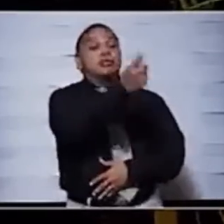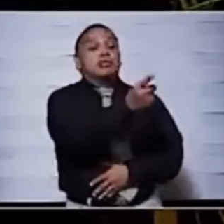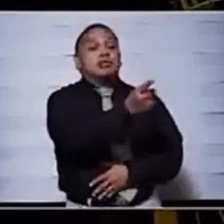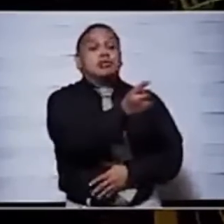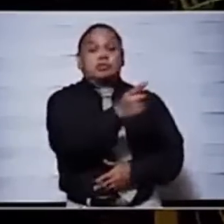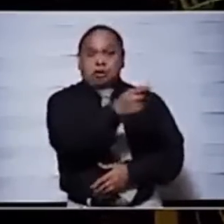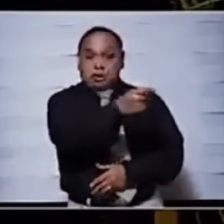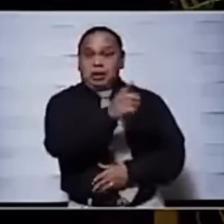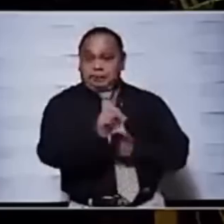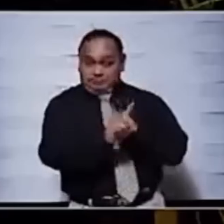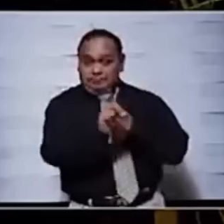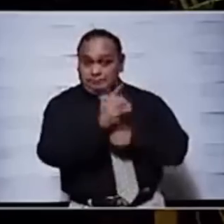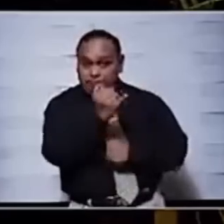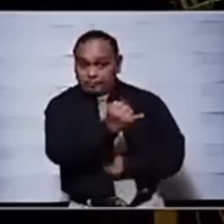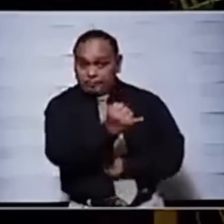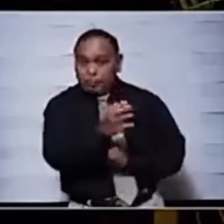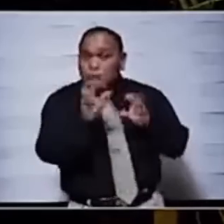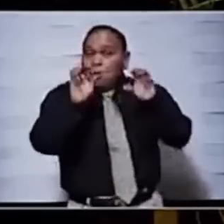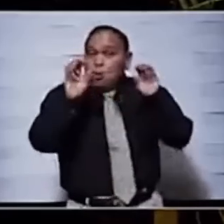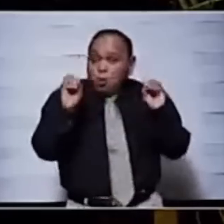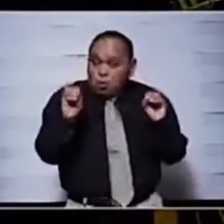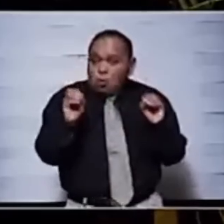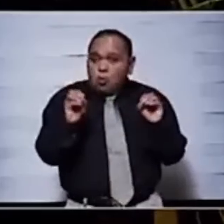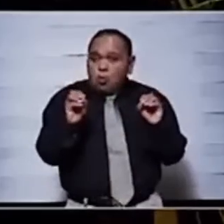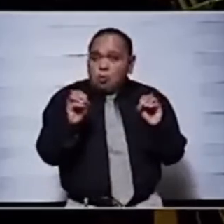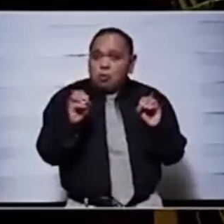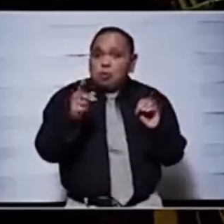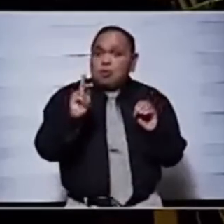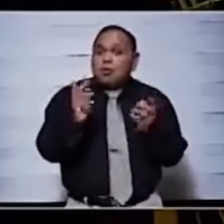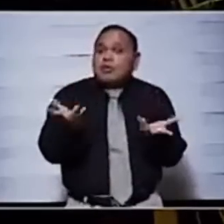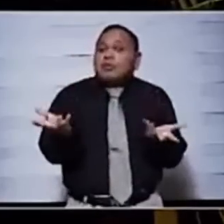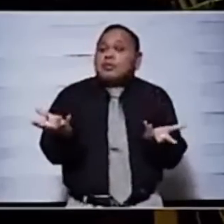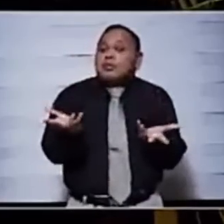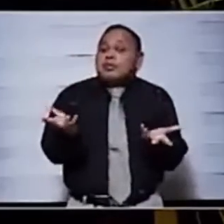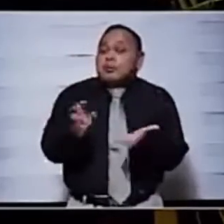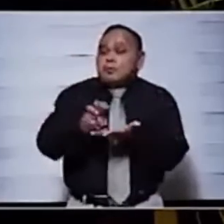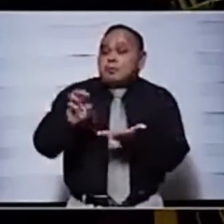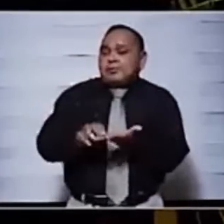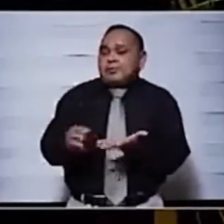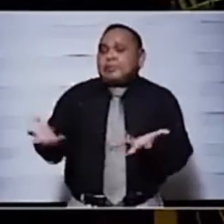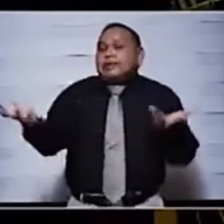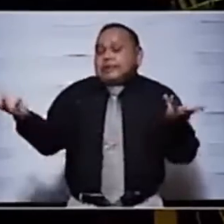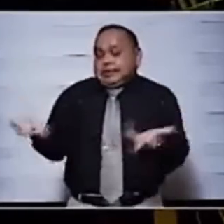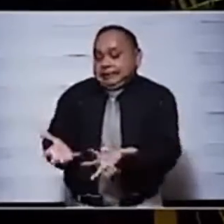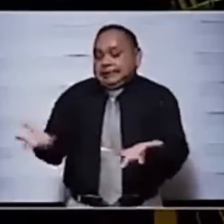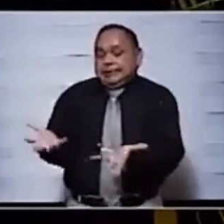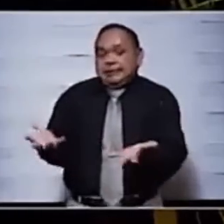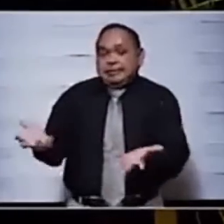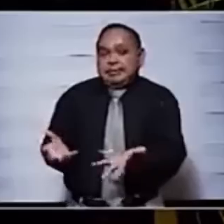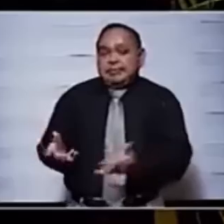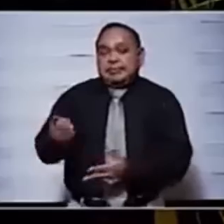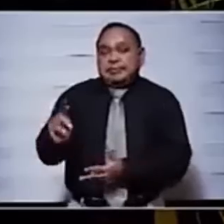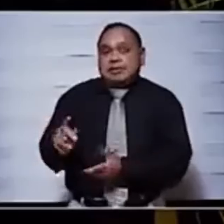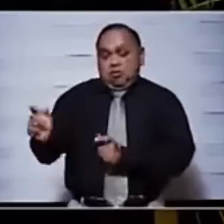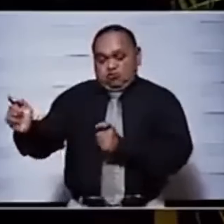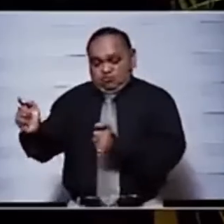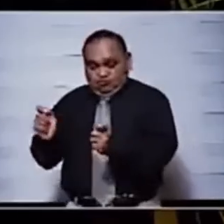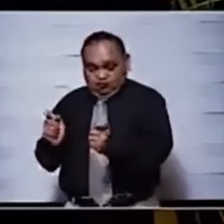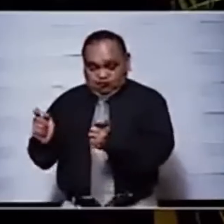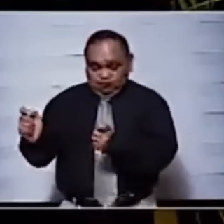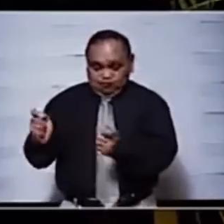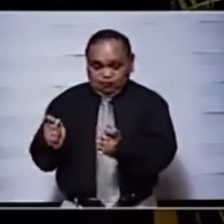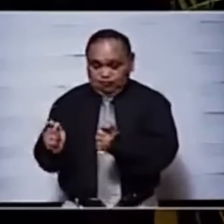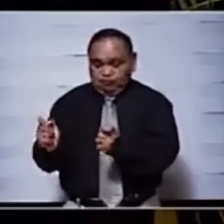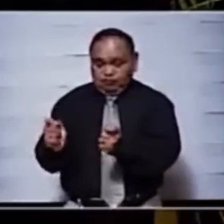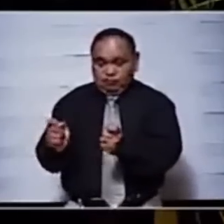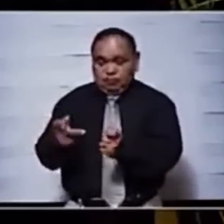problema está en lo que en el hecho de que estamos ante un régimen que todo lo ve